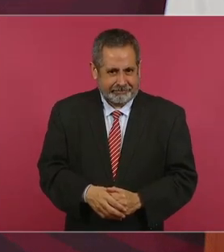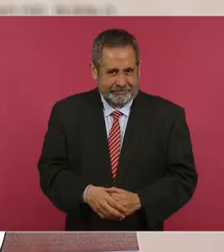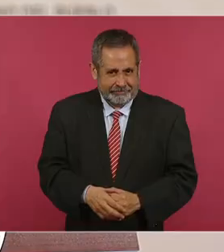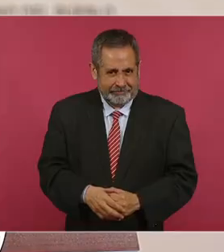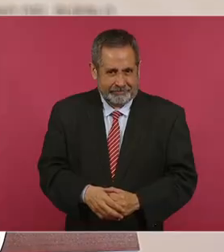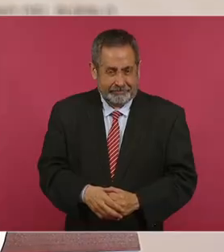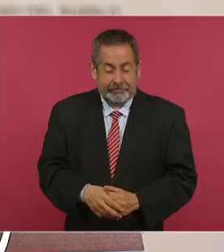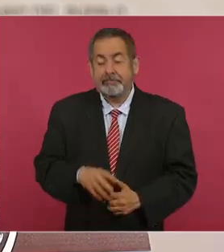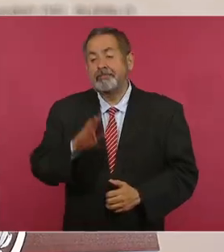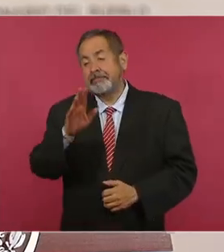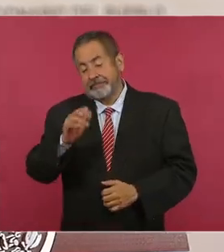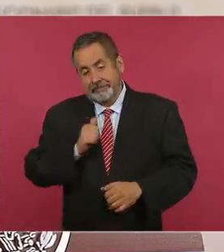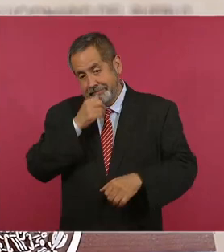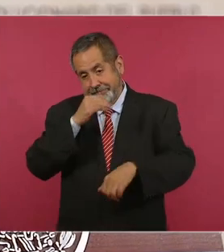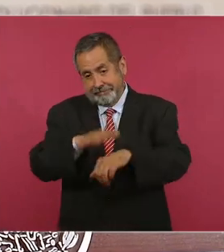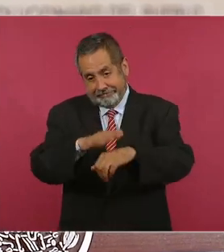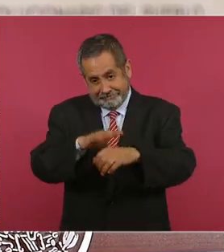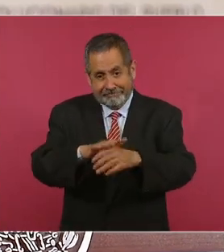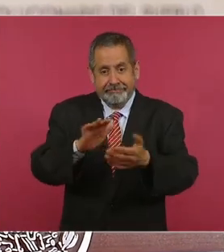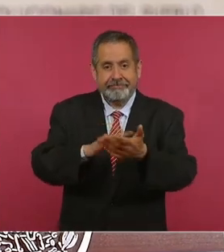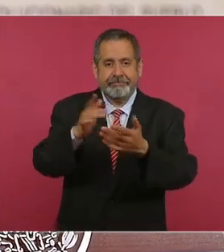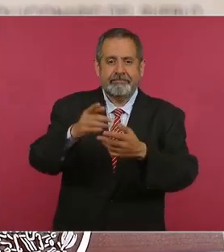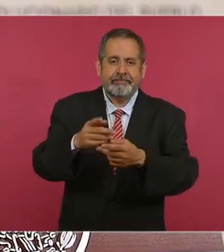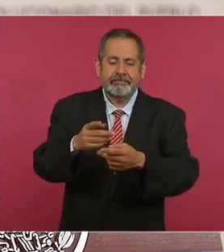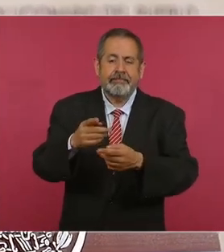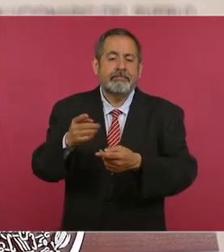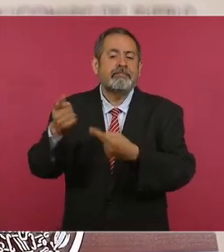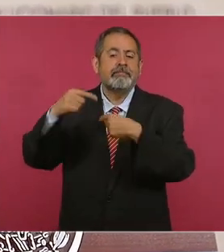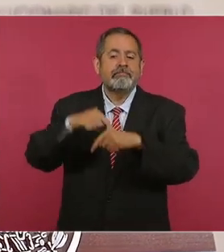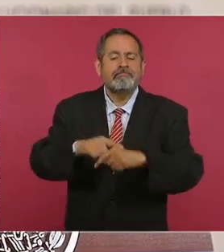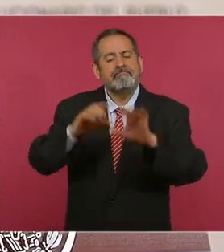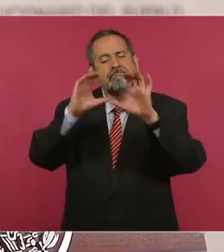Y también aprovecho para agradecer que trajeron mañanitas.